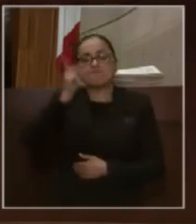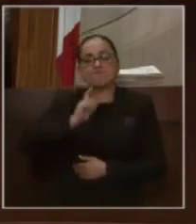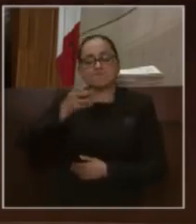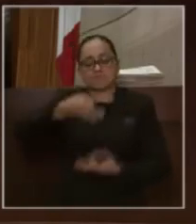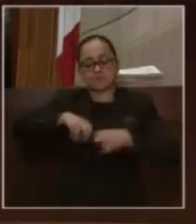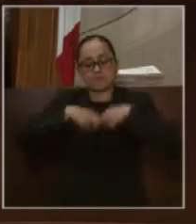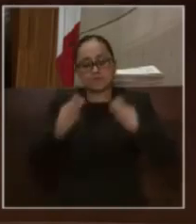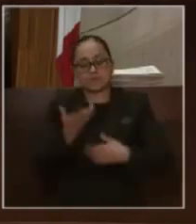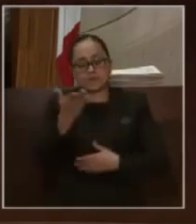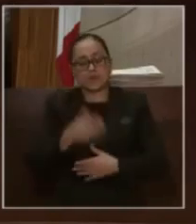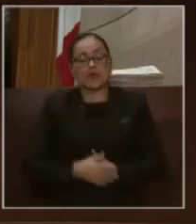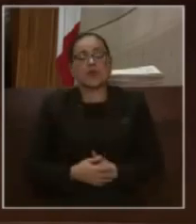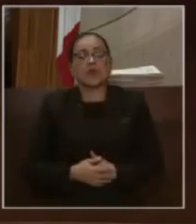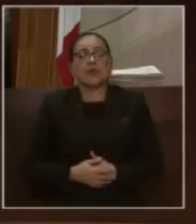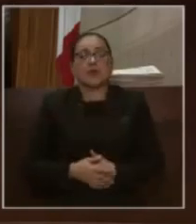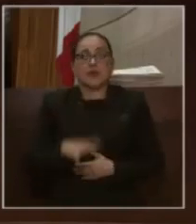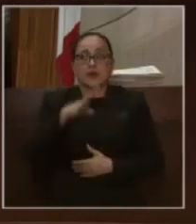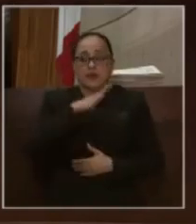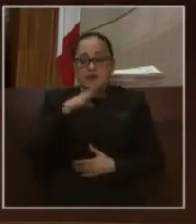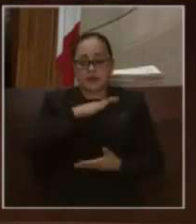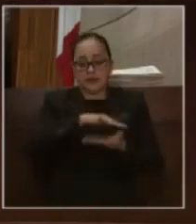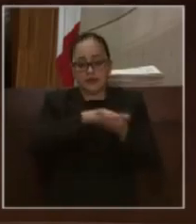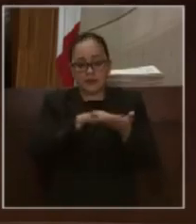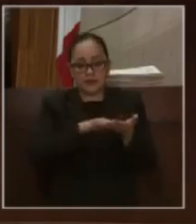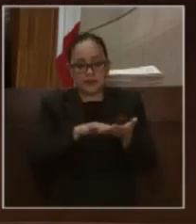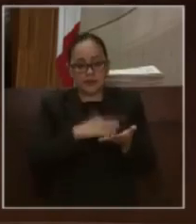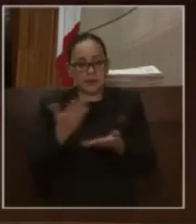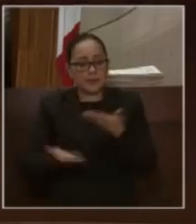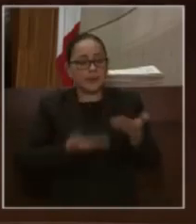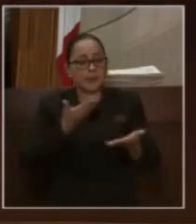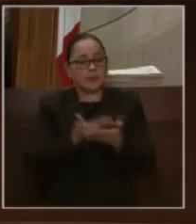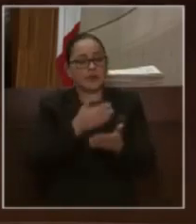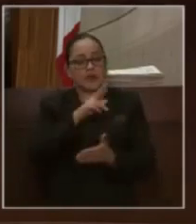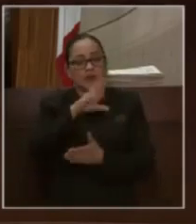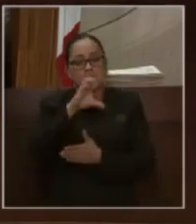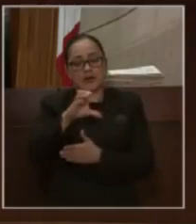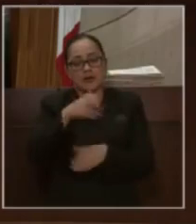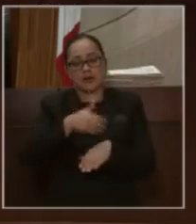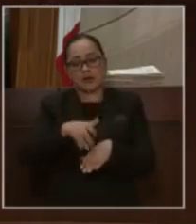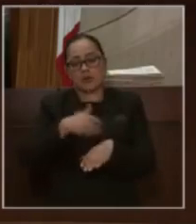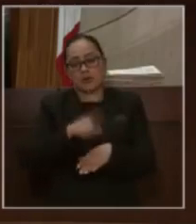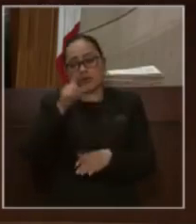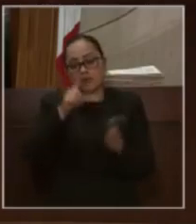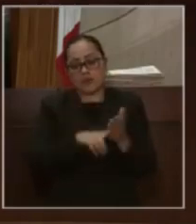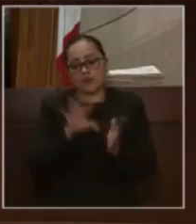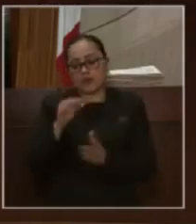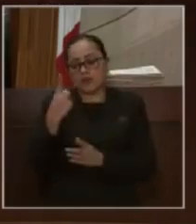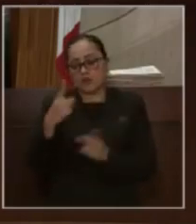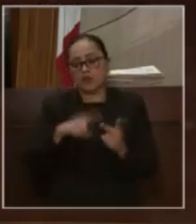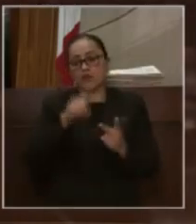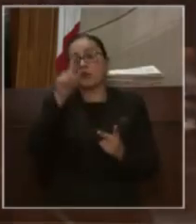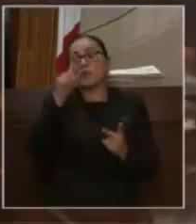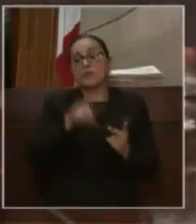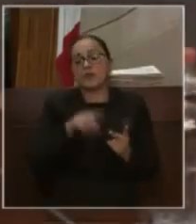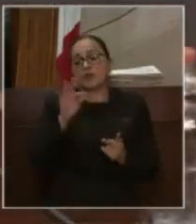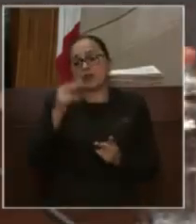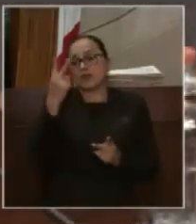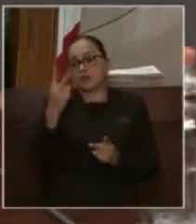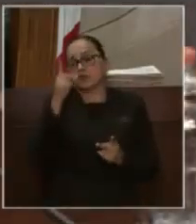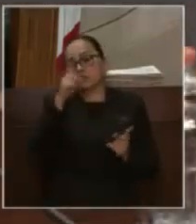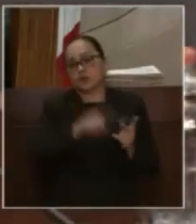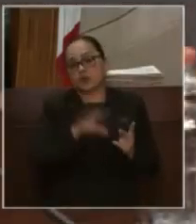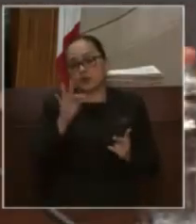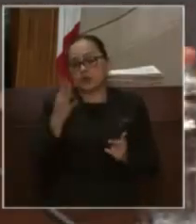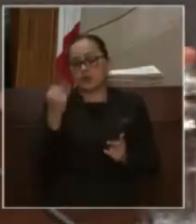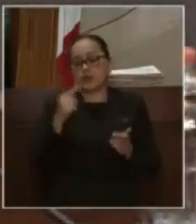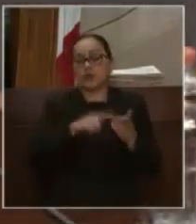magistrados. Doy cuenta con el proyecto de resolución relativo a los recursos de reconsideración 1041, 1042,